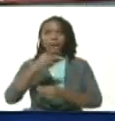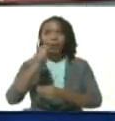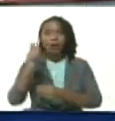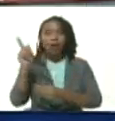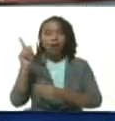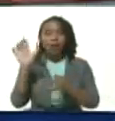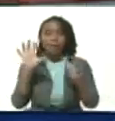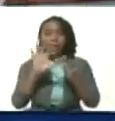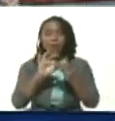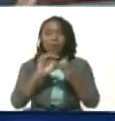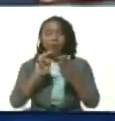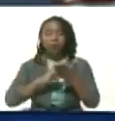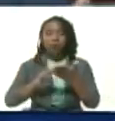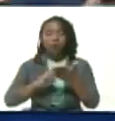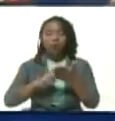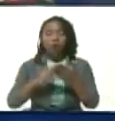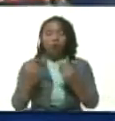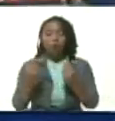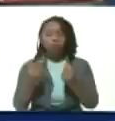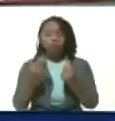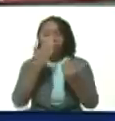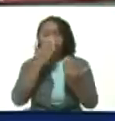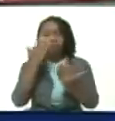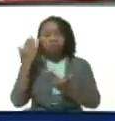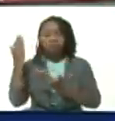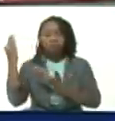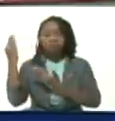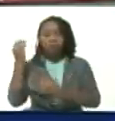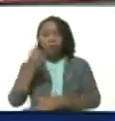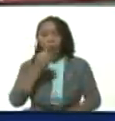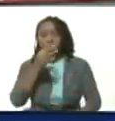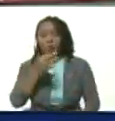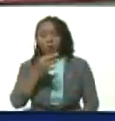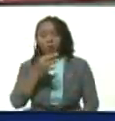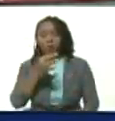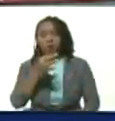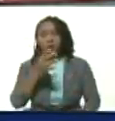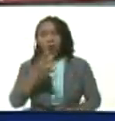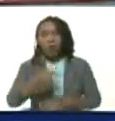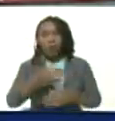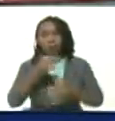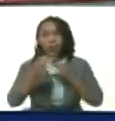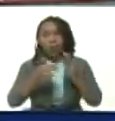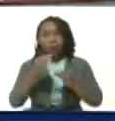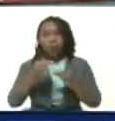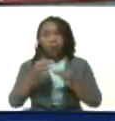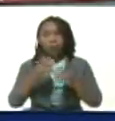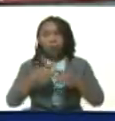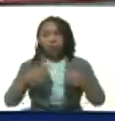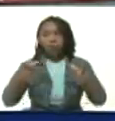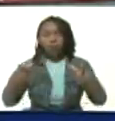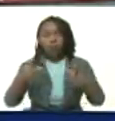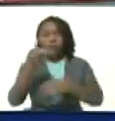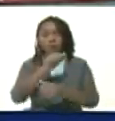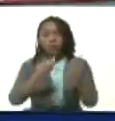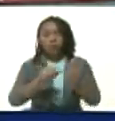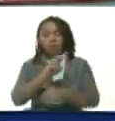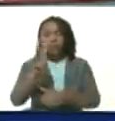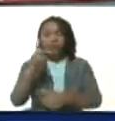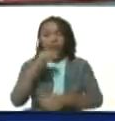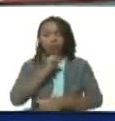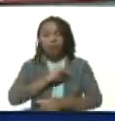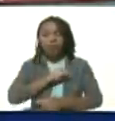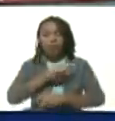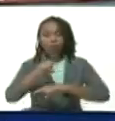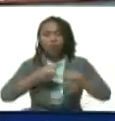articulados a la recuperación económica. Buena parte del crecimiento económico, señora vicepresidenta, se debe al trabajo